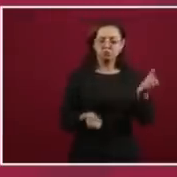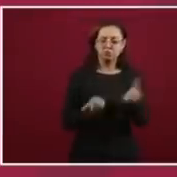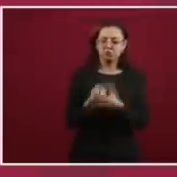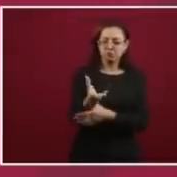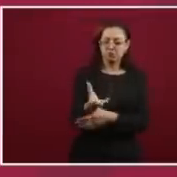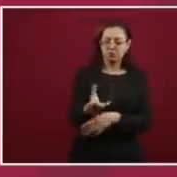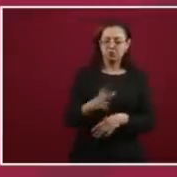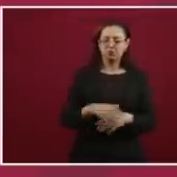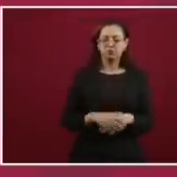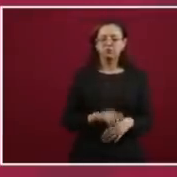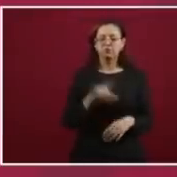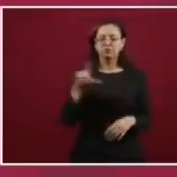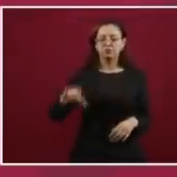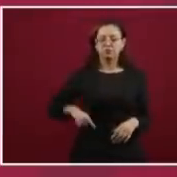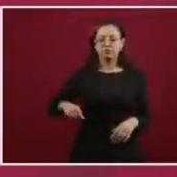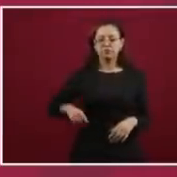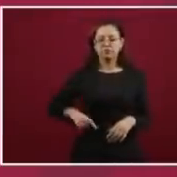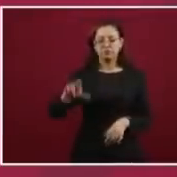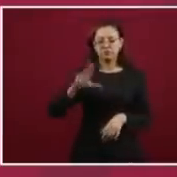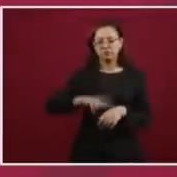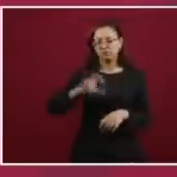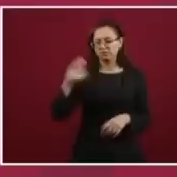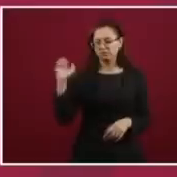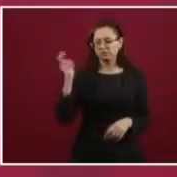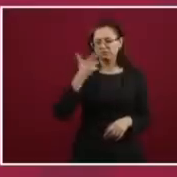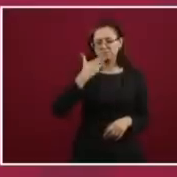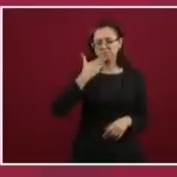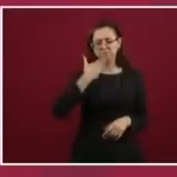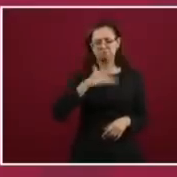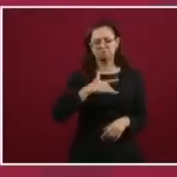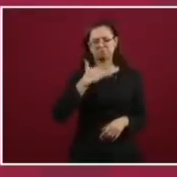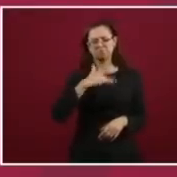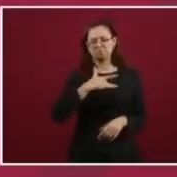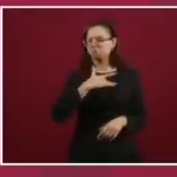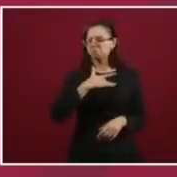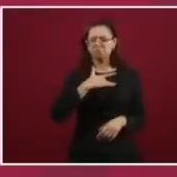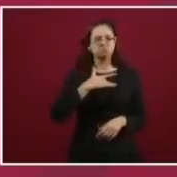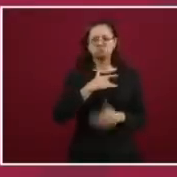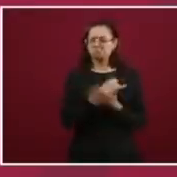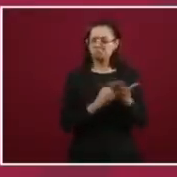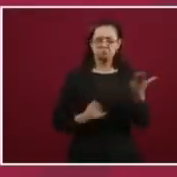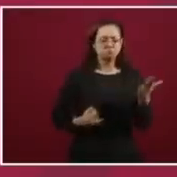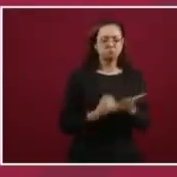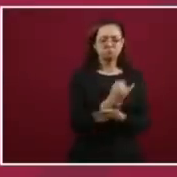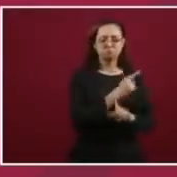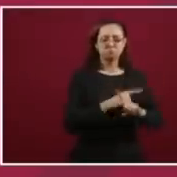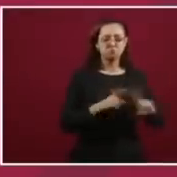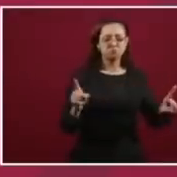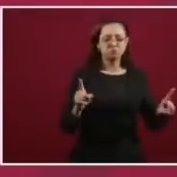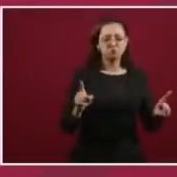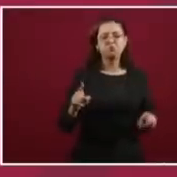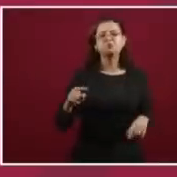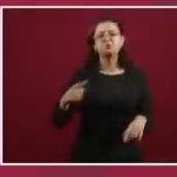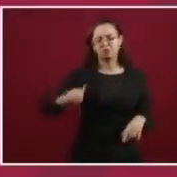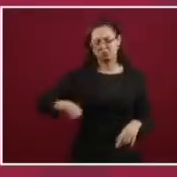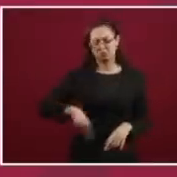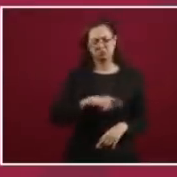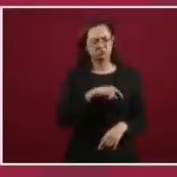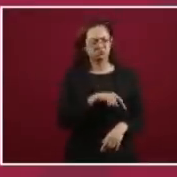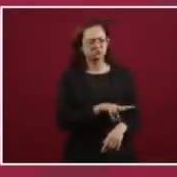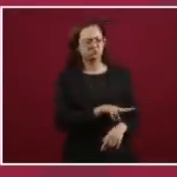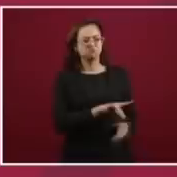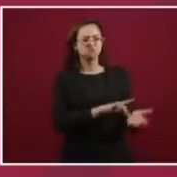entonces el gobernador se mueva toma la decisión nosotros apoyamos eso y hay actos